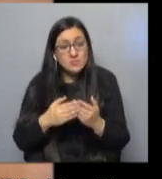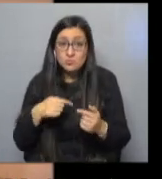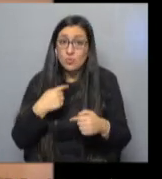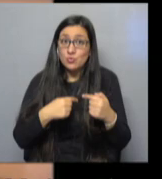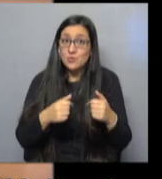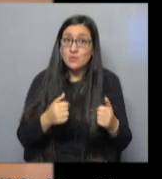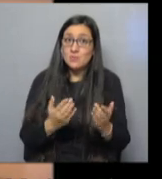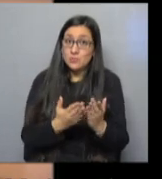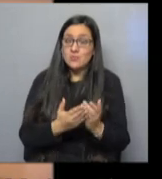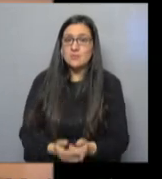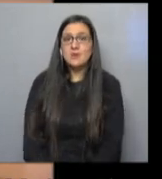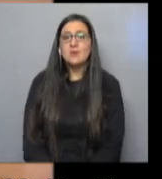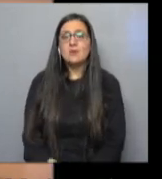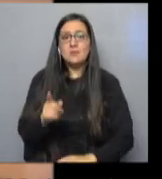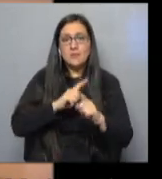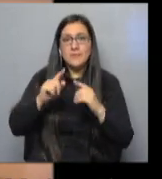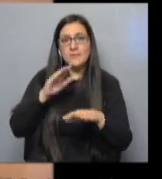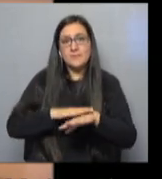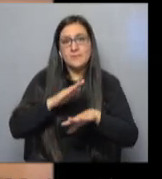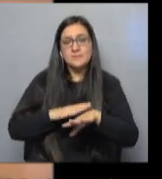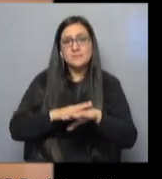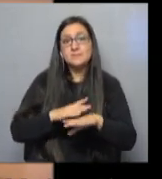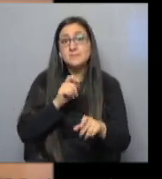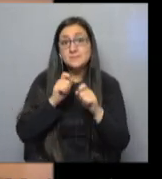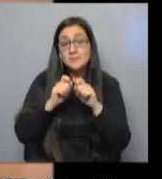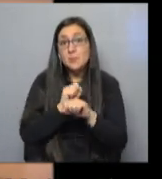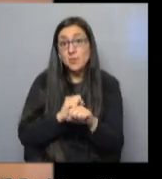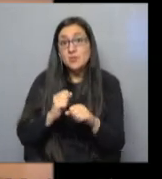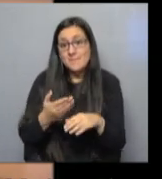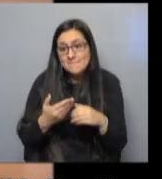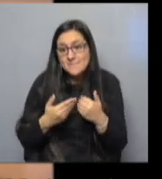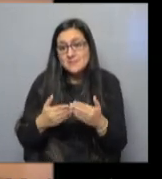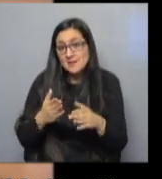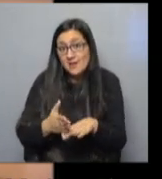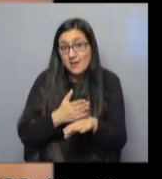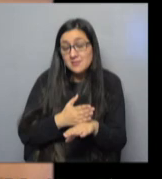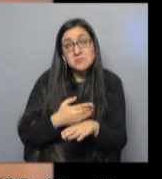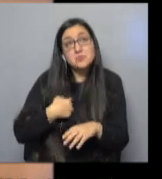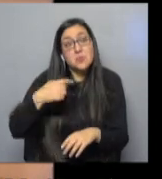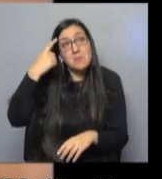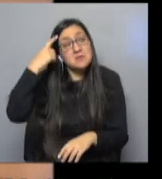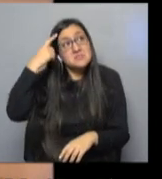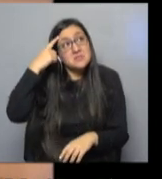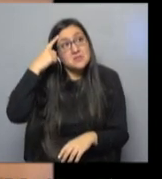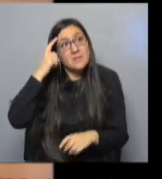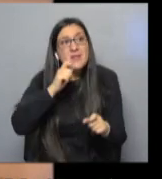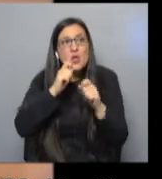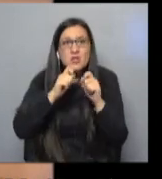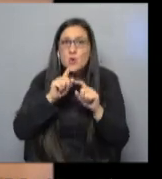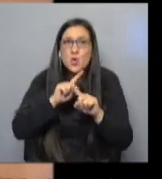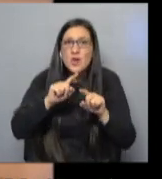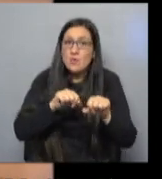carrera que en algún momento porque el periodismo podría haber empezado mucho antes no se me ocurría porque el periodismo no era una carrera